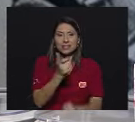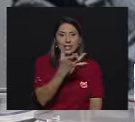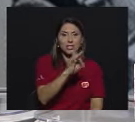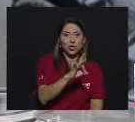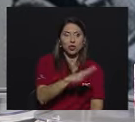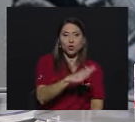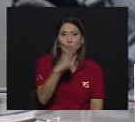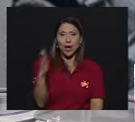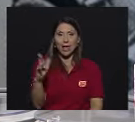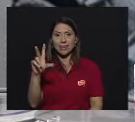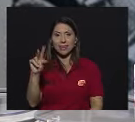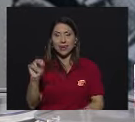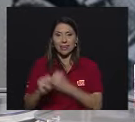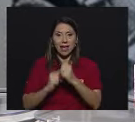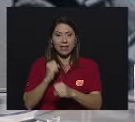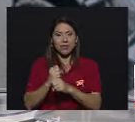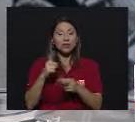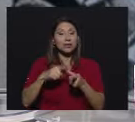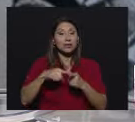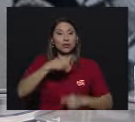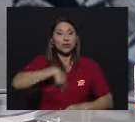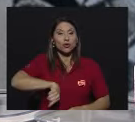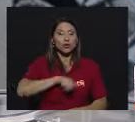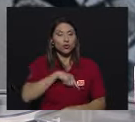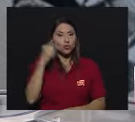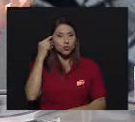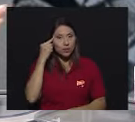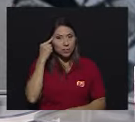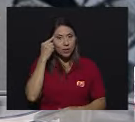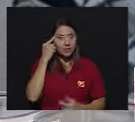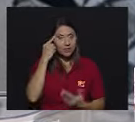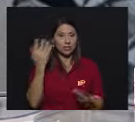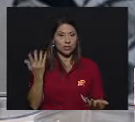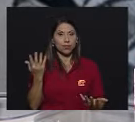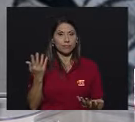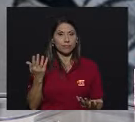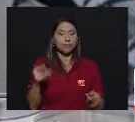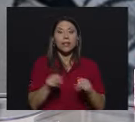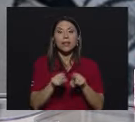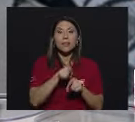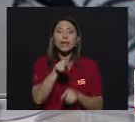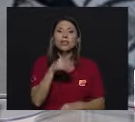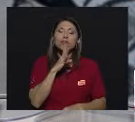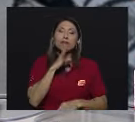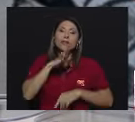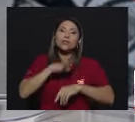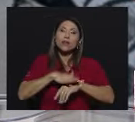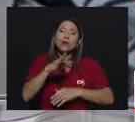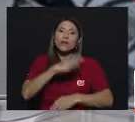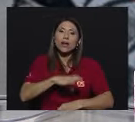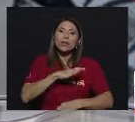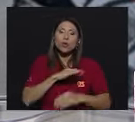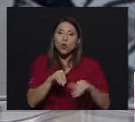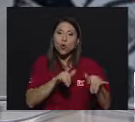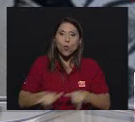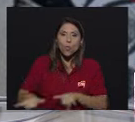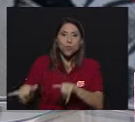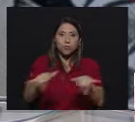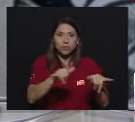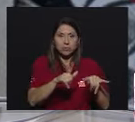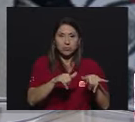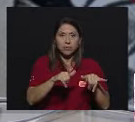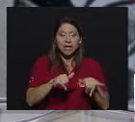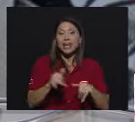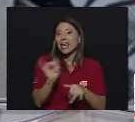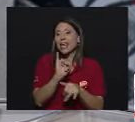30 años, ¿verdad? Entonces también nos hace un llamado a la reflexión sobre, y un factor común que ellos mencionaban es el tema de la